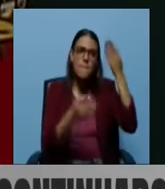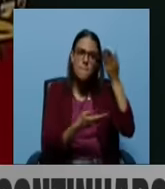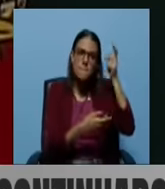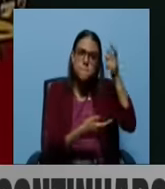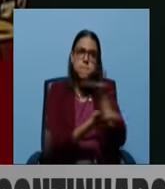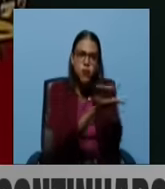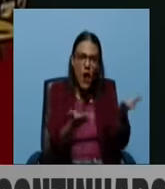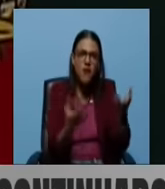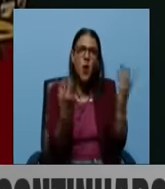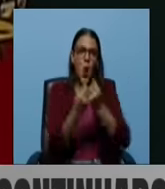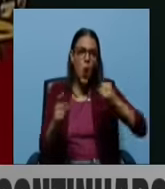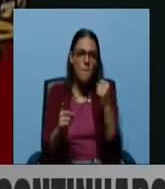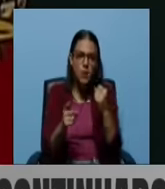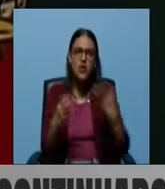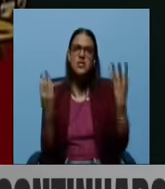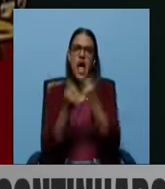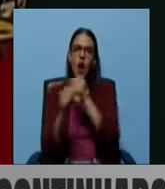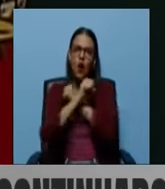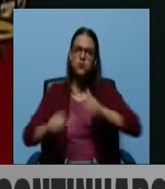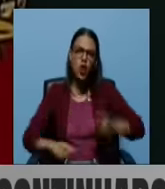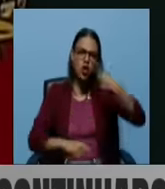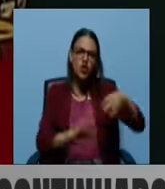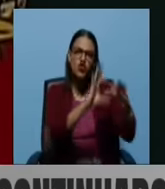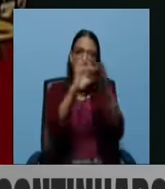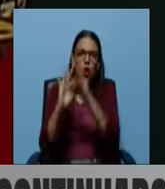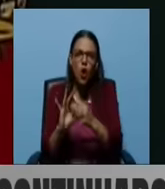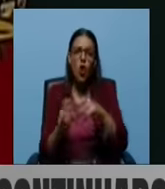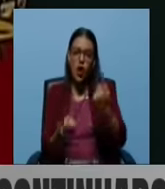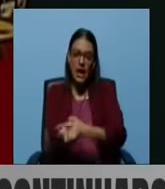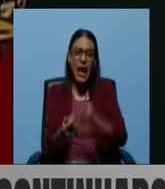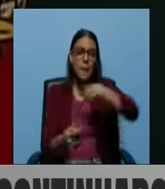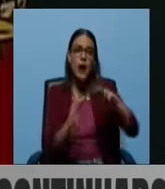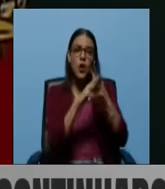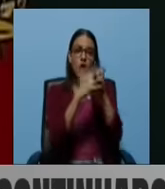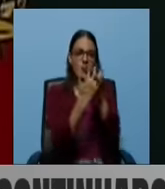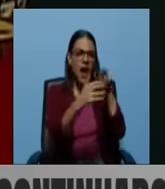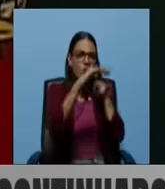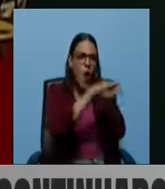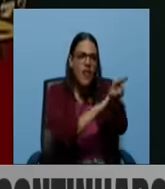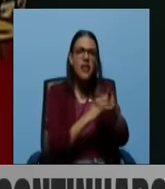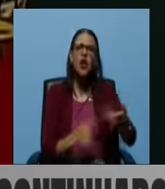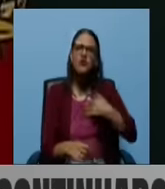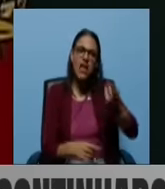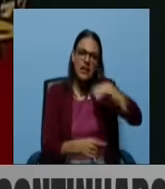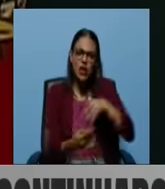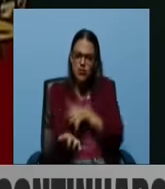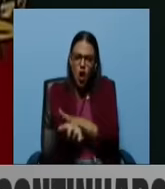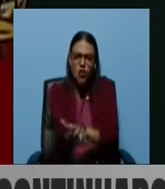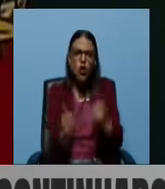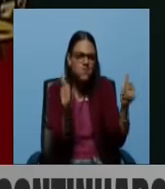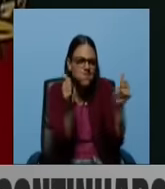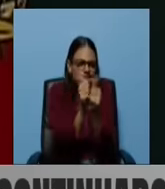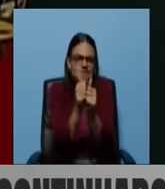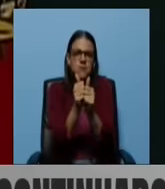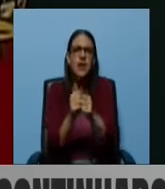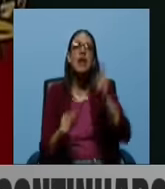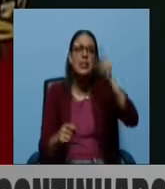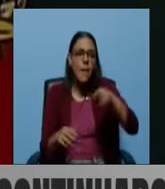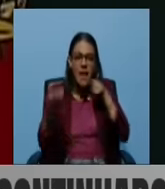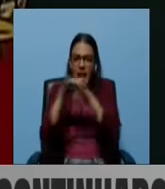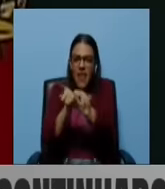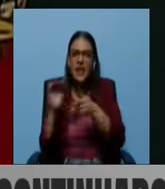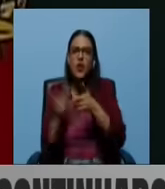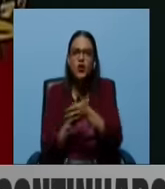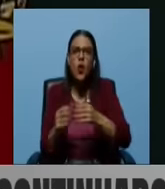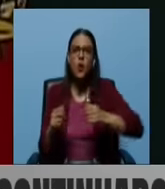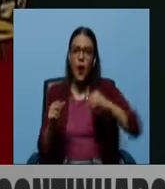cívico-militar-policial. Que los hermanos que están en los barrios nos sientan sus hermanos. Que los hermanos que están en los cuarteles nos sientan